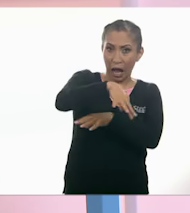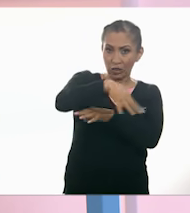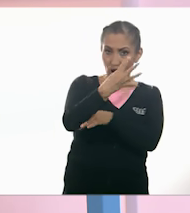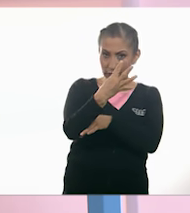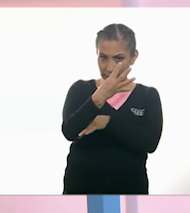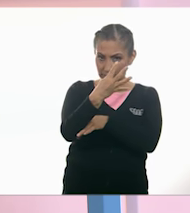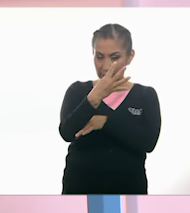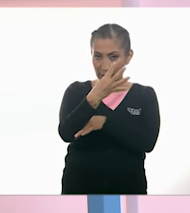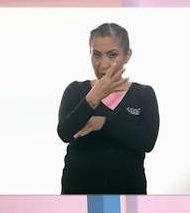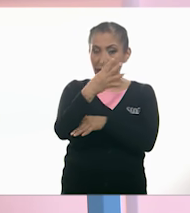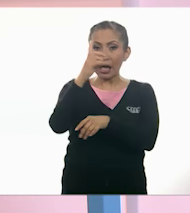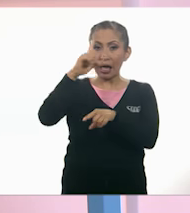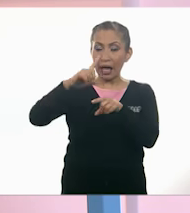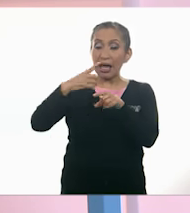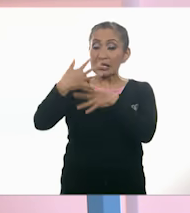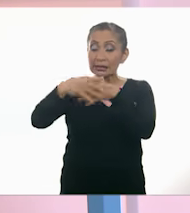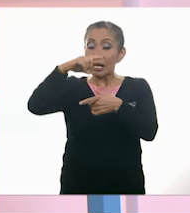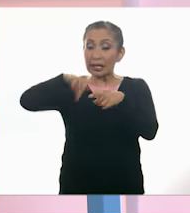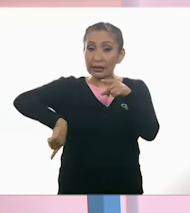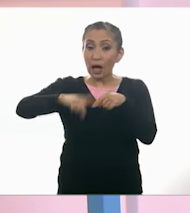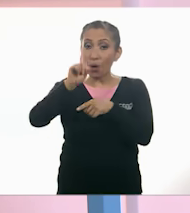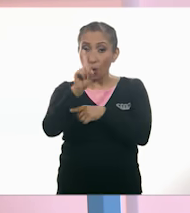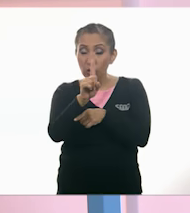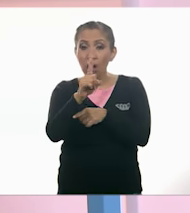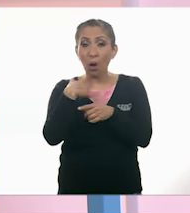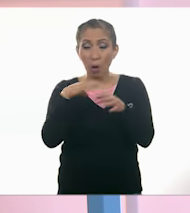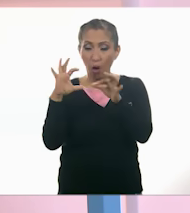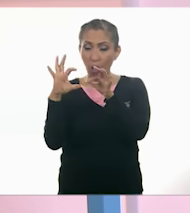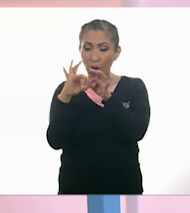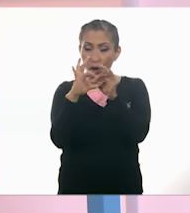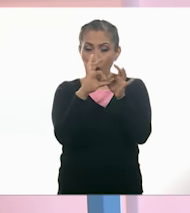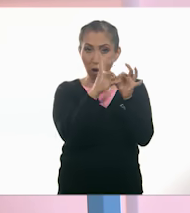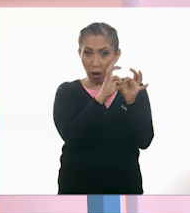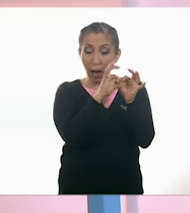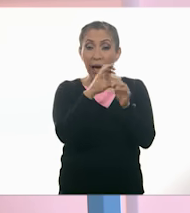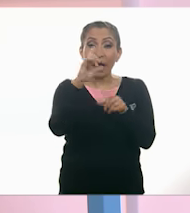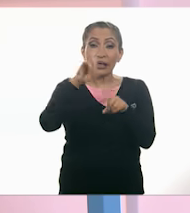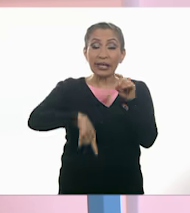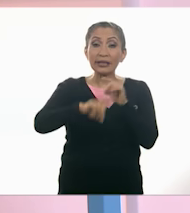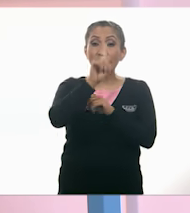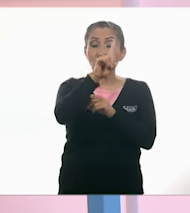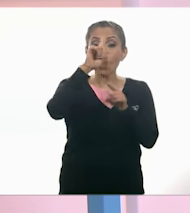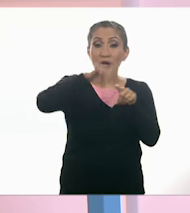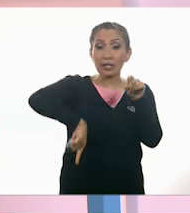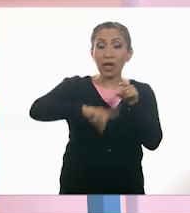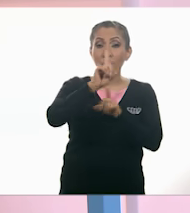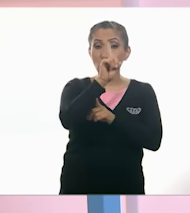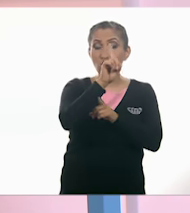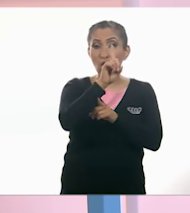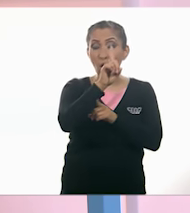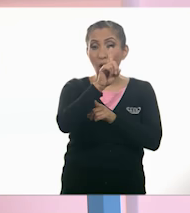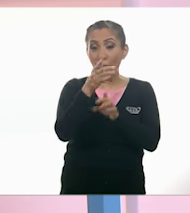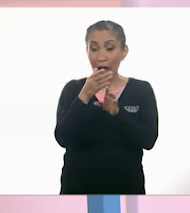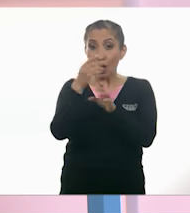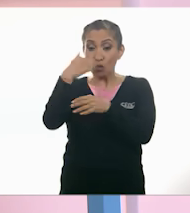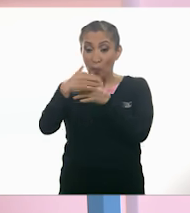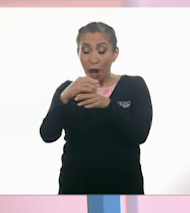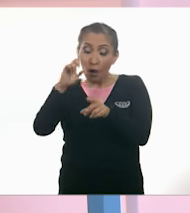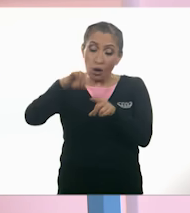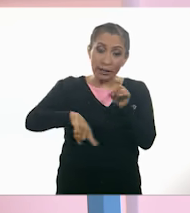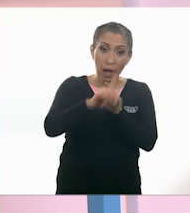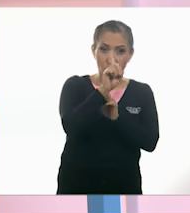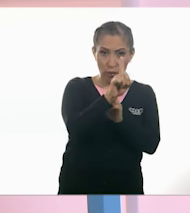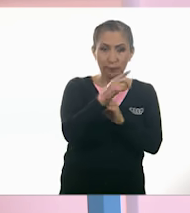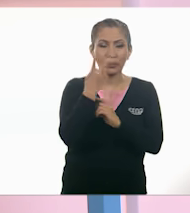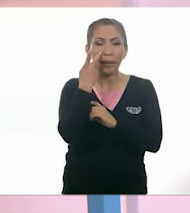número 14, restamos 1. Entonces recuerda, la regularidad va menos 1 o restar 1 el número anterior. Ok. Bueno,